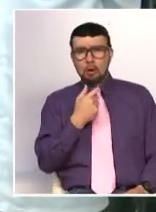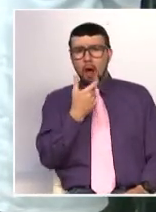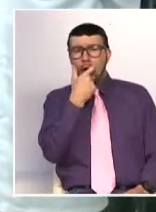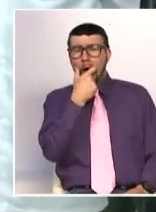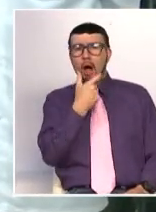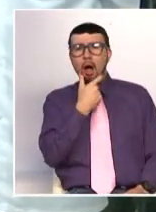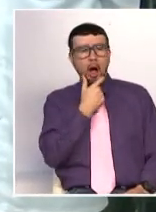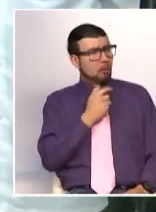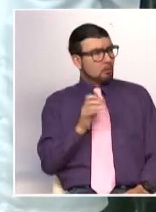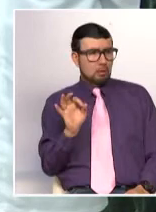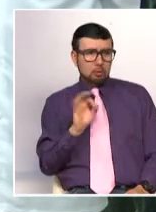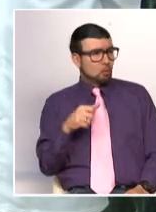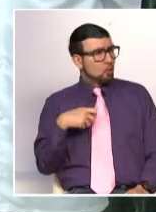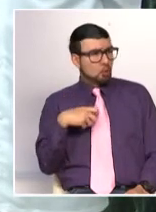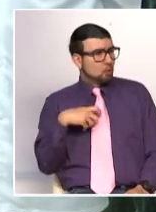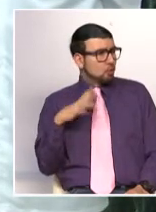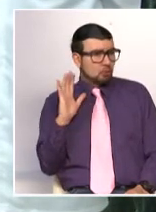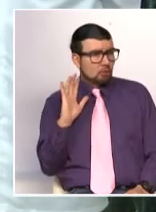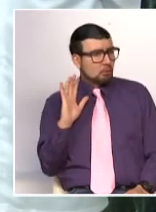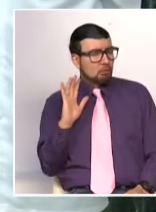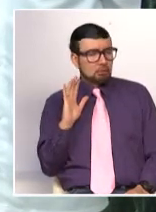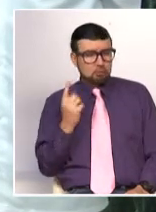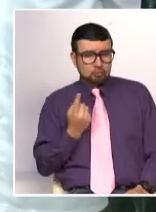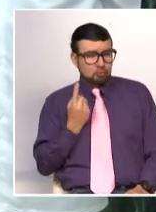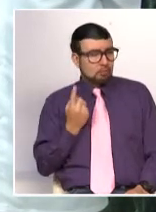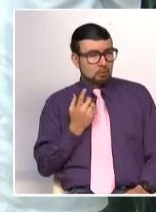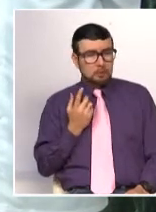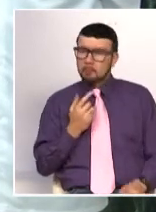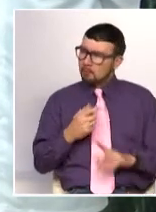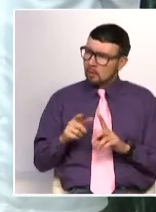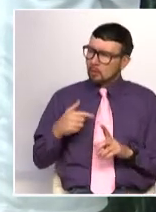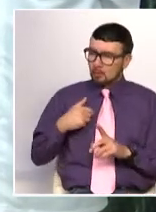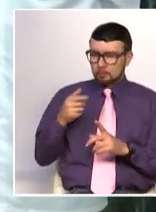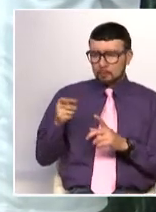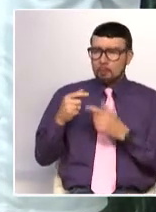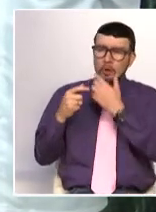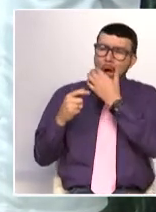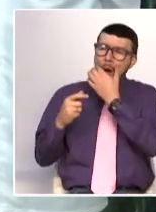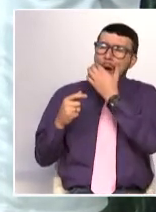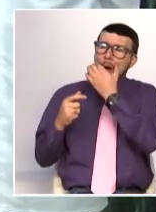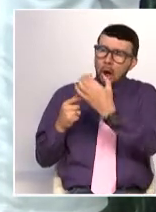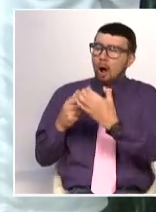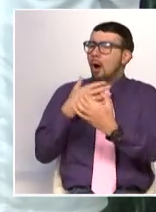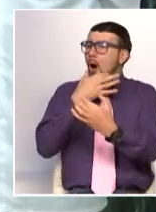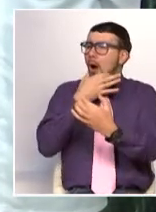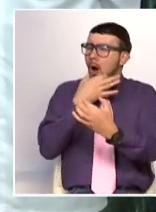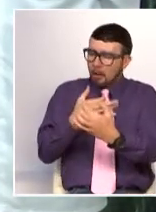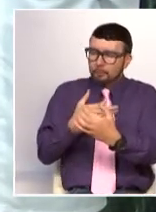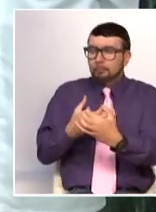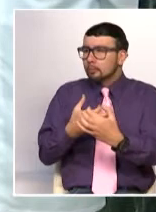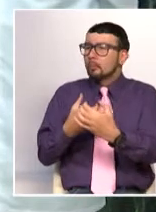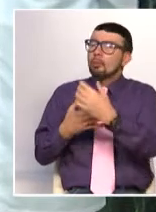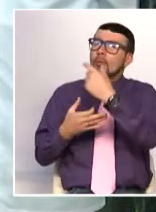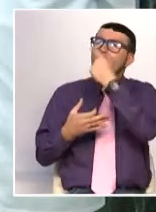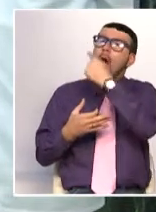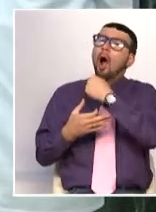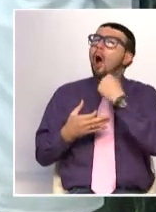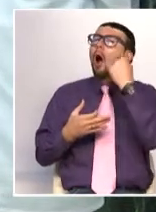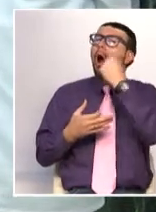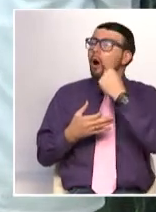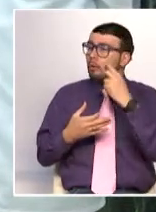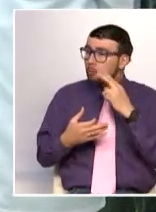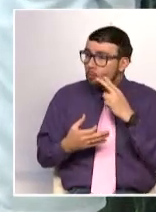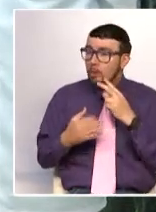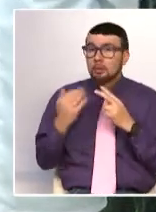me sorprendo porque al retirar la prótesis aprovechamos para hacer educación retiramos la prótesis y tienen